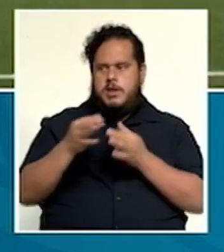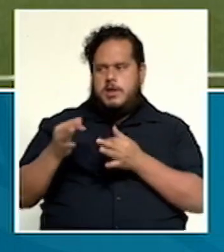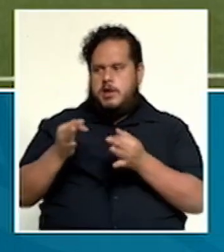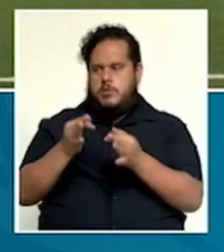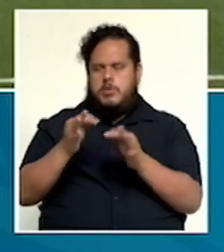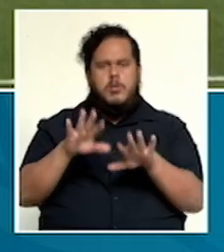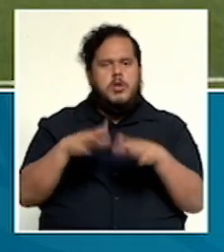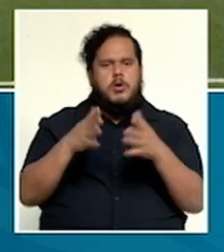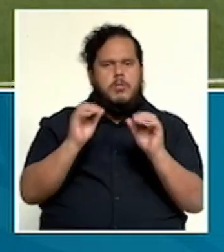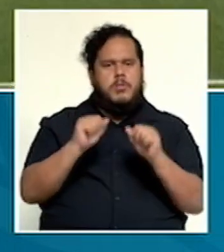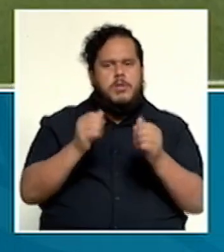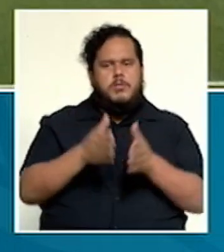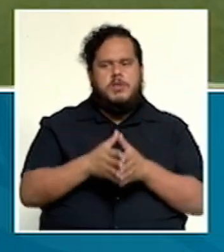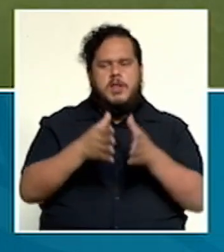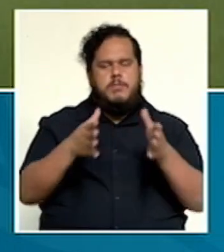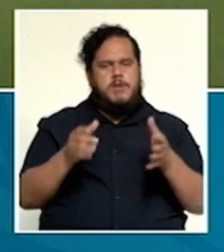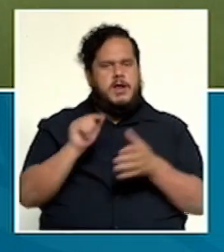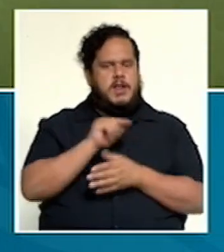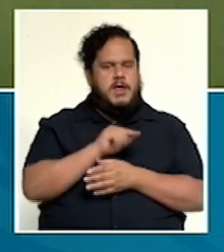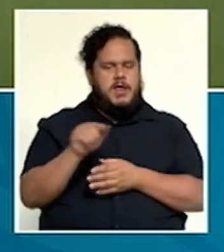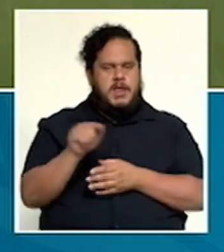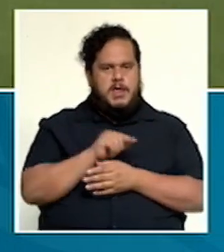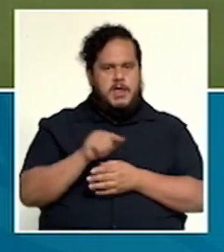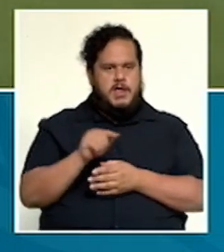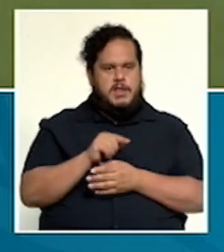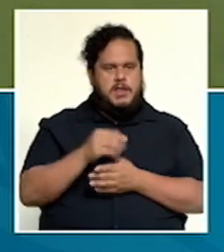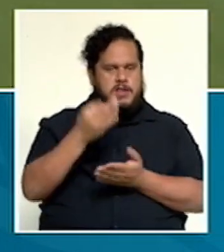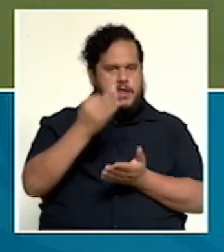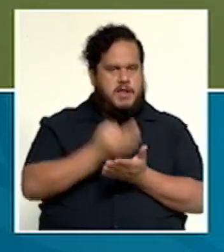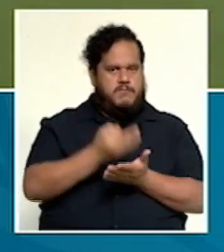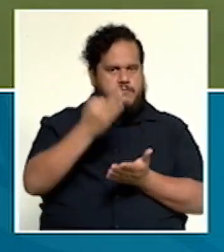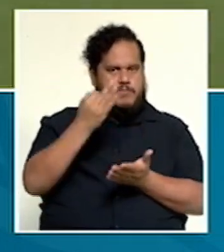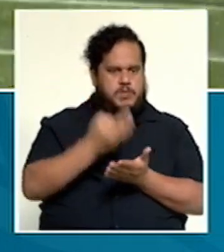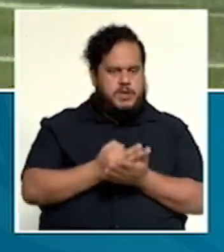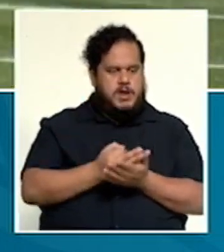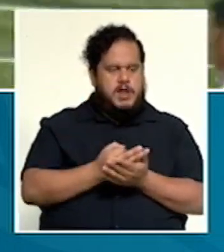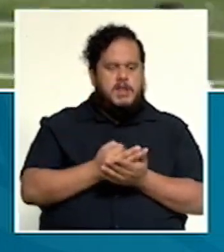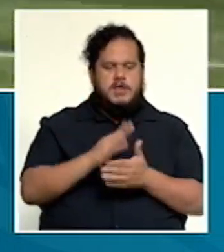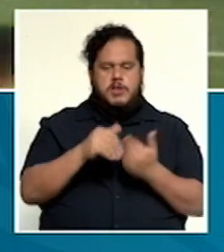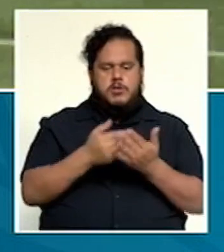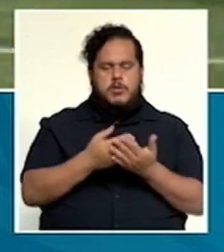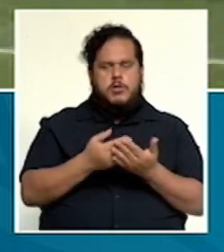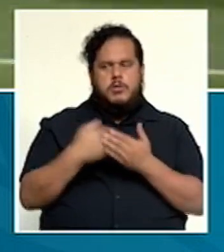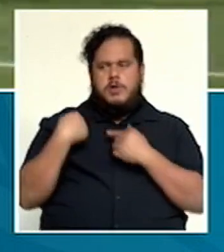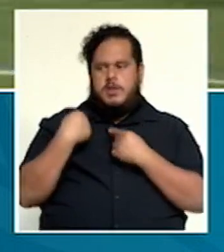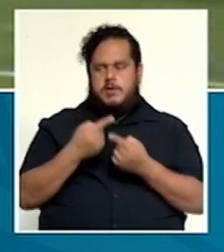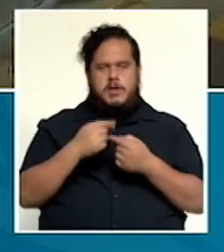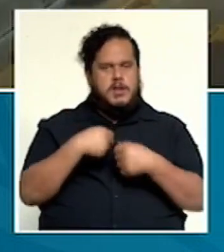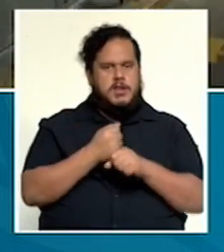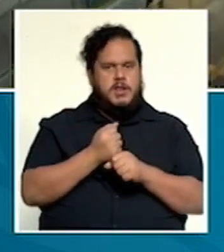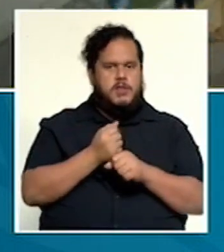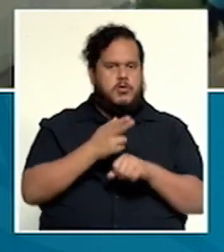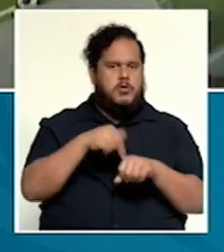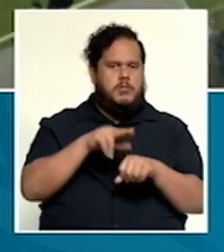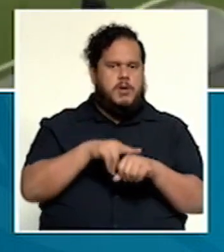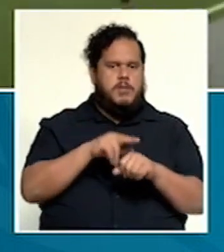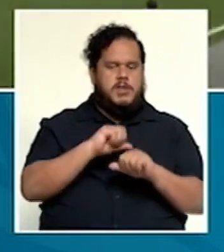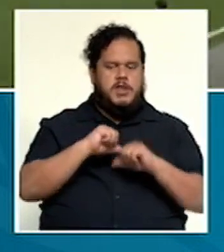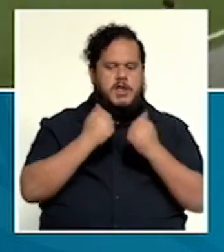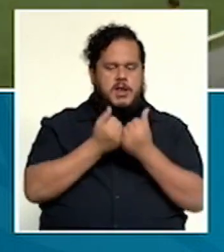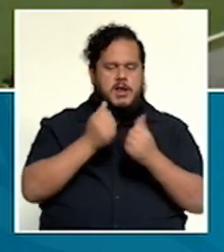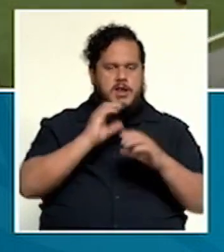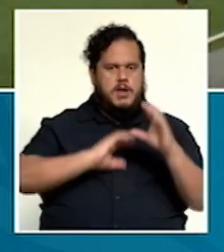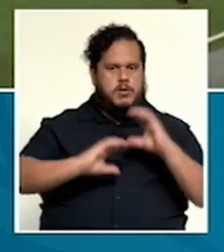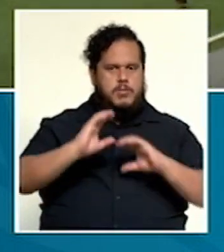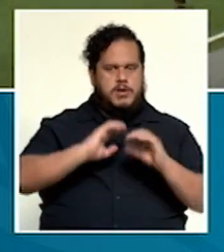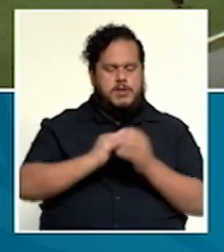cómo podemos ampliar esas fronteras de lo que se viene haciendo tradicionalmente en alianzas comerciales. Por